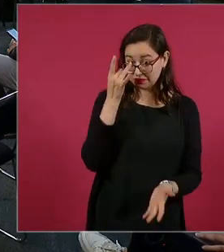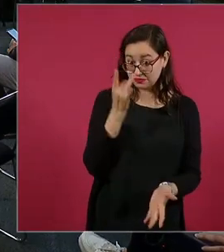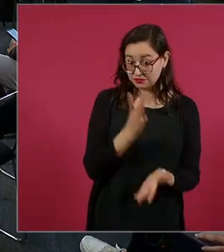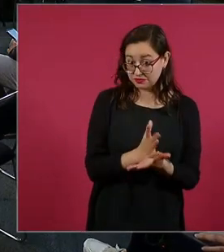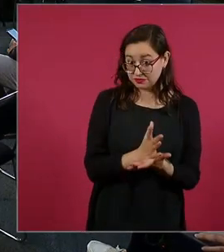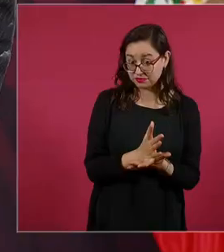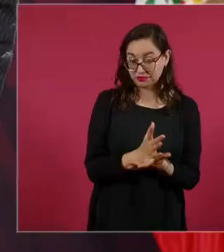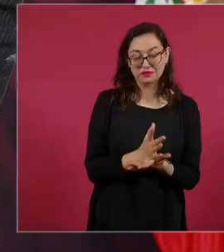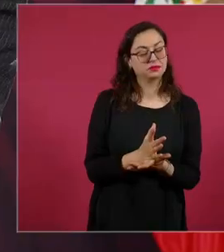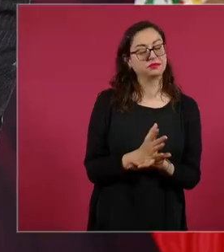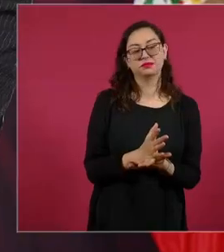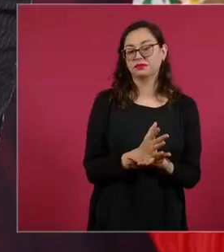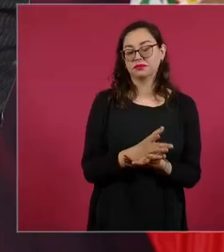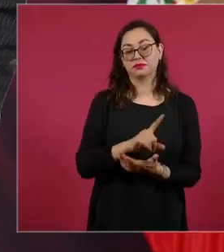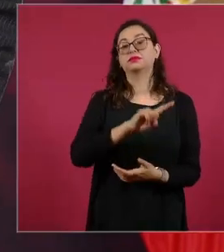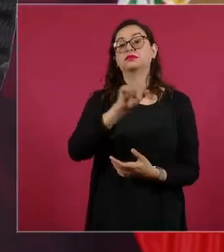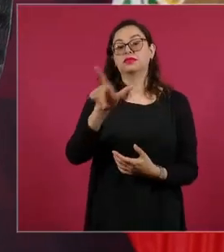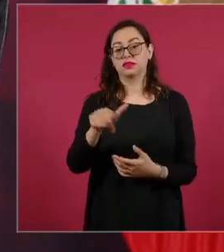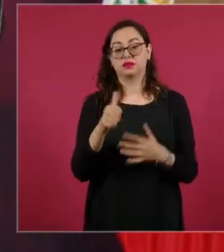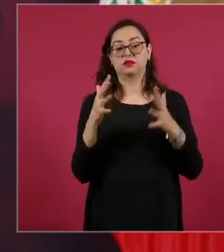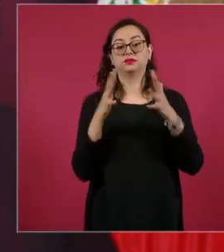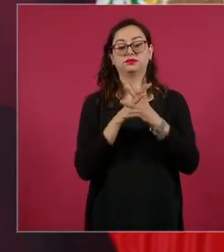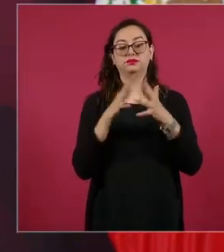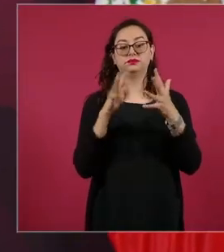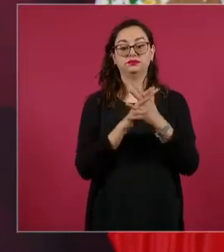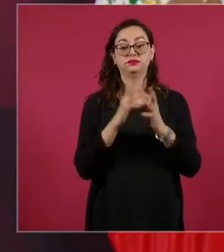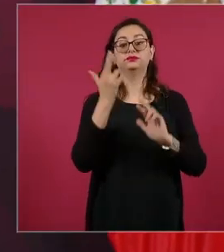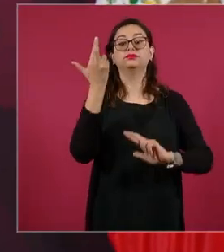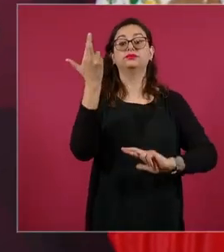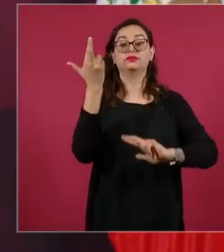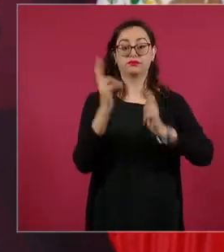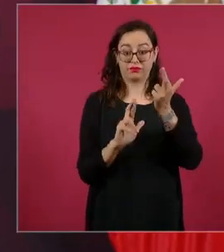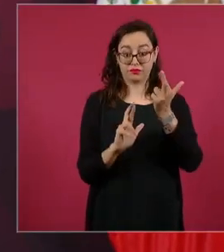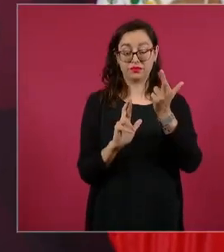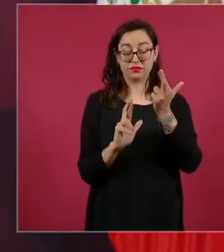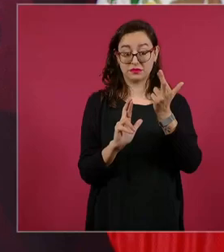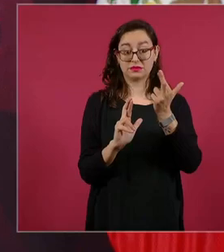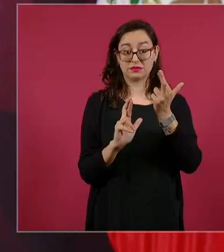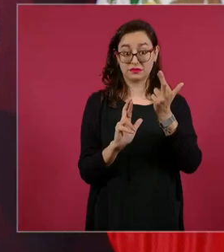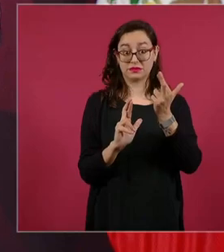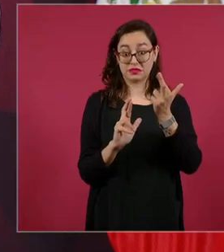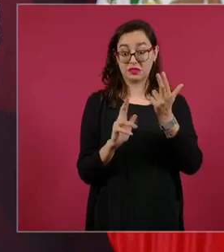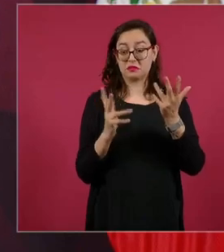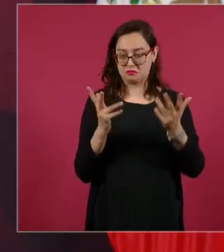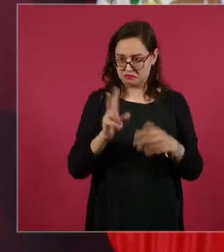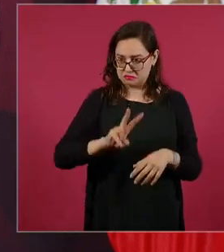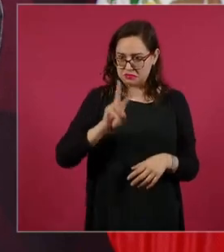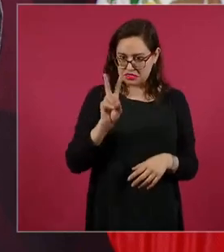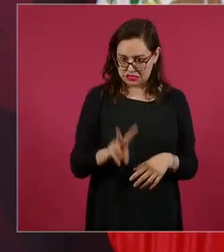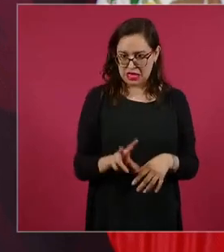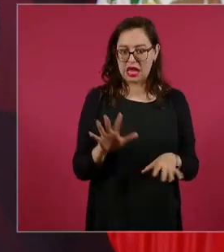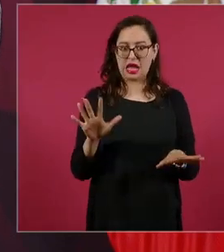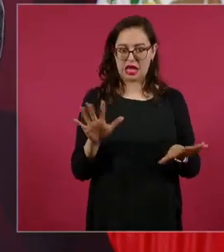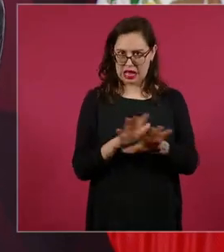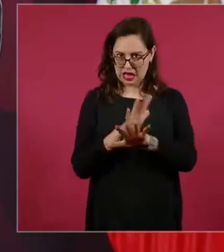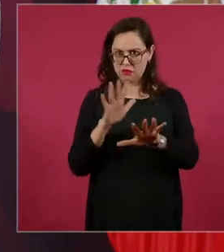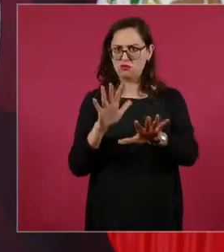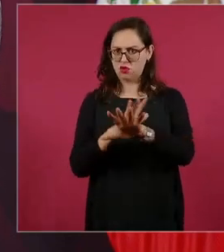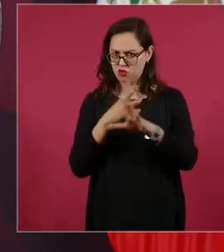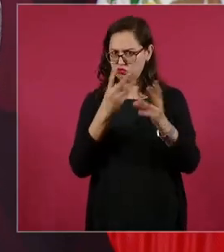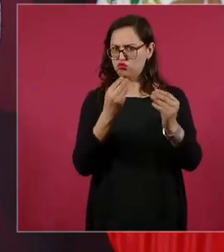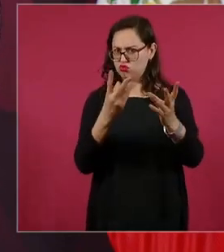porque vino la revolución y a pesar de que fue profunda no pudo con eso